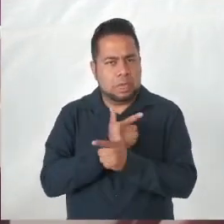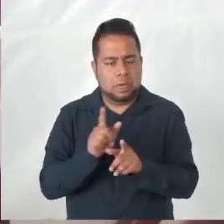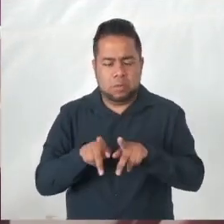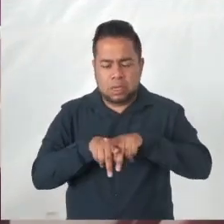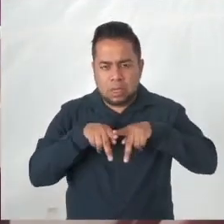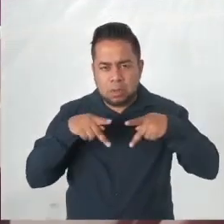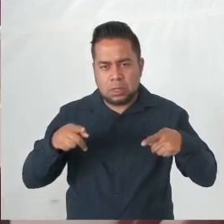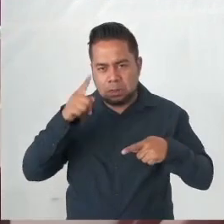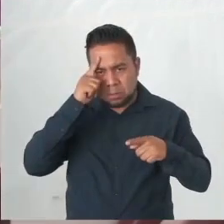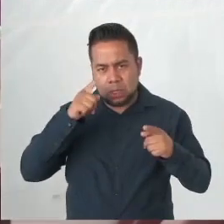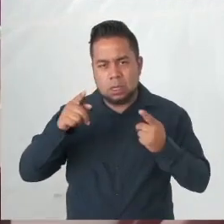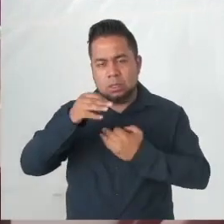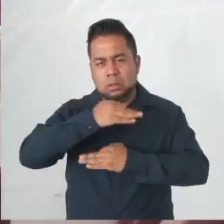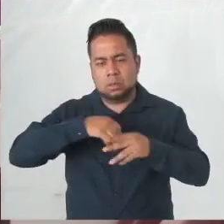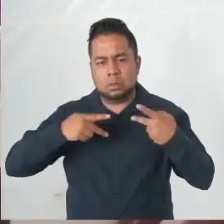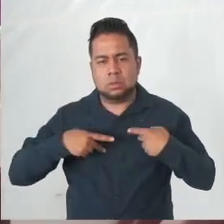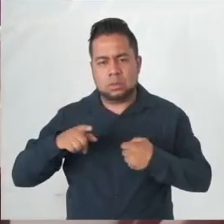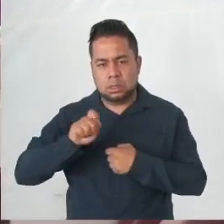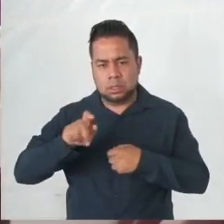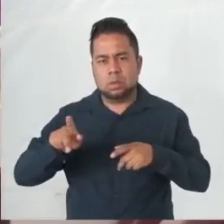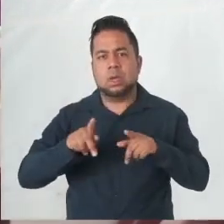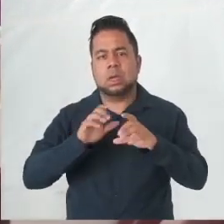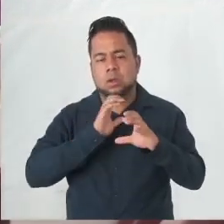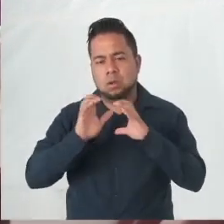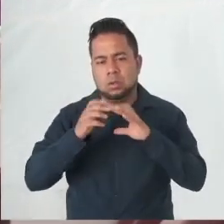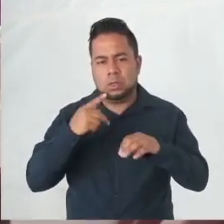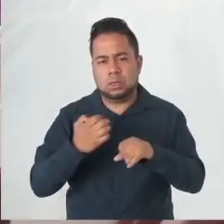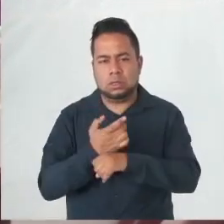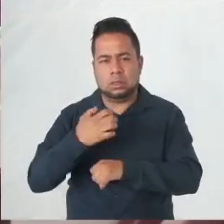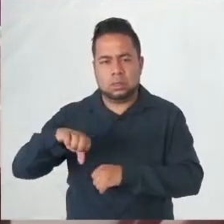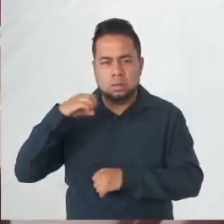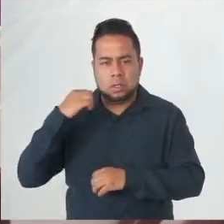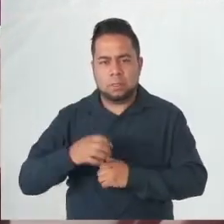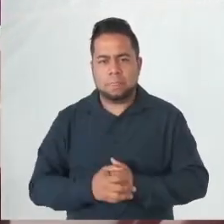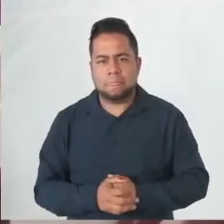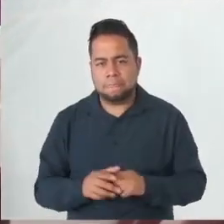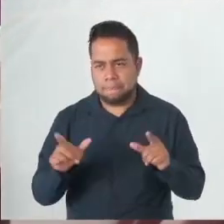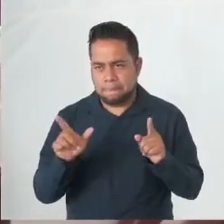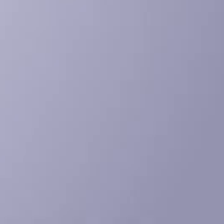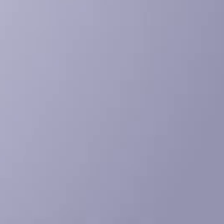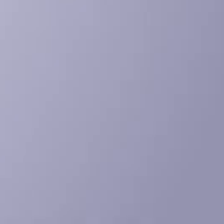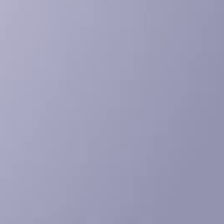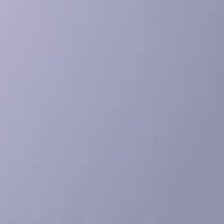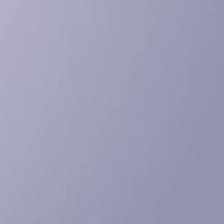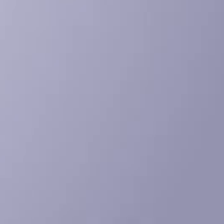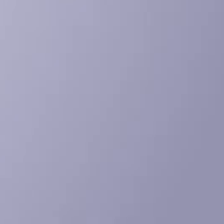prensa a los profesionales de la comunicación del estado de Oaxaca. Es cuanto.